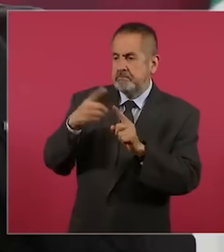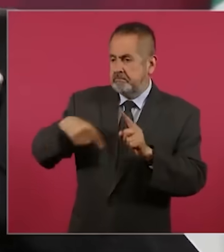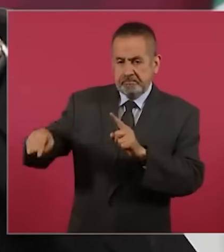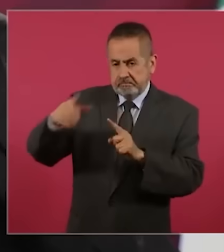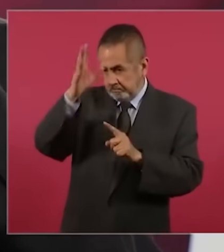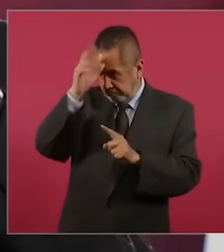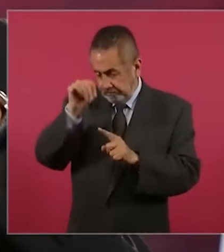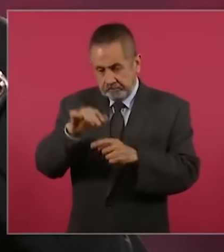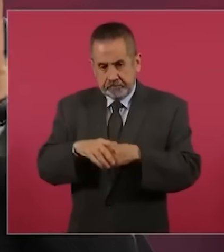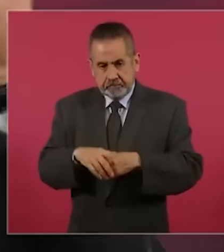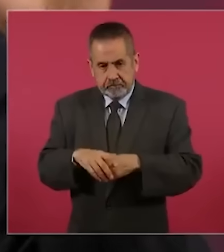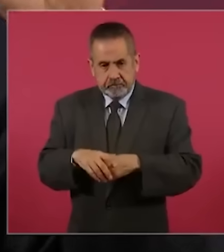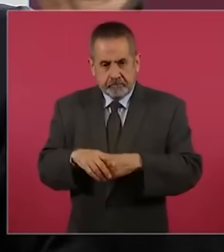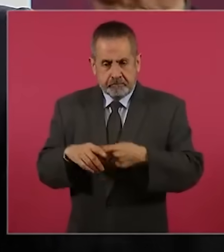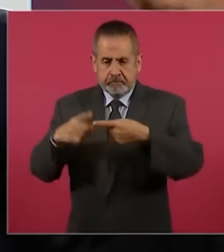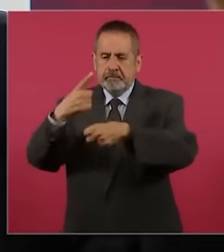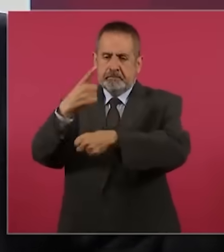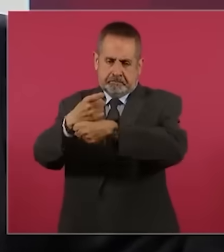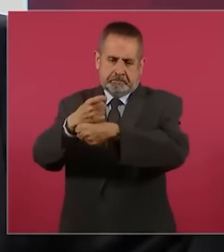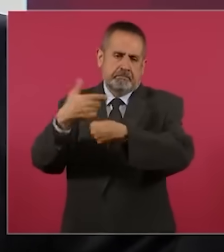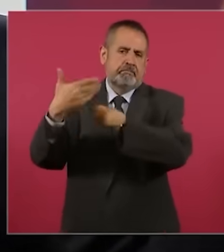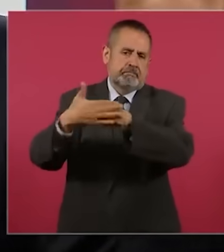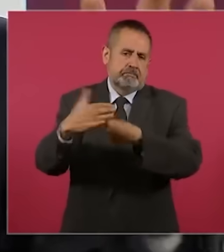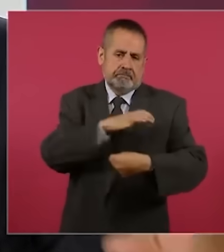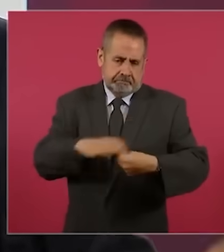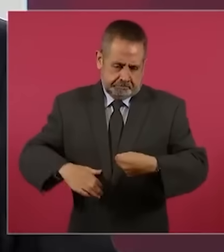primero, el segundo,